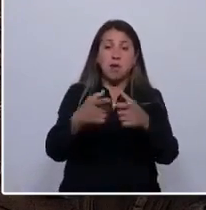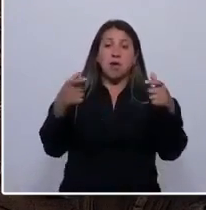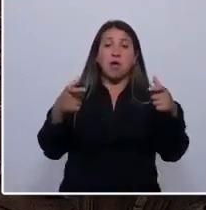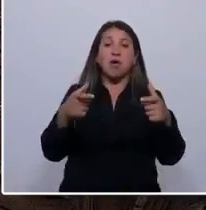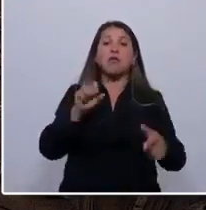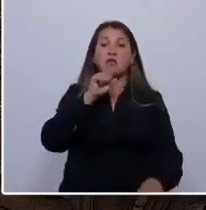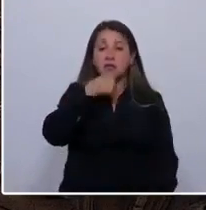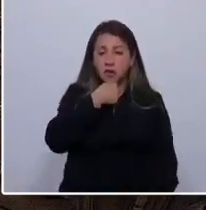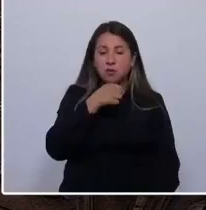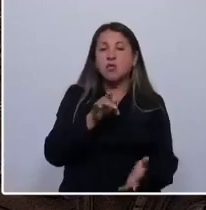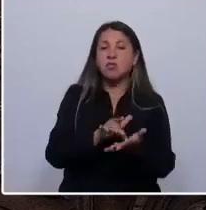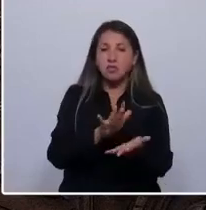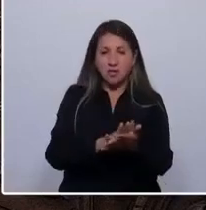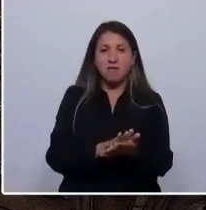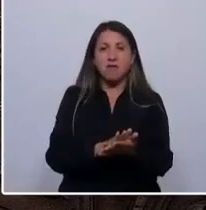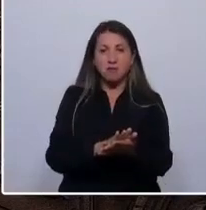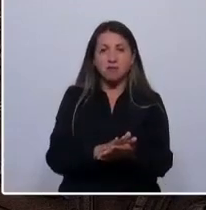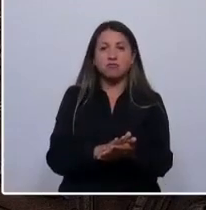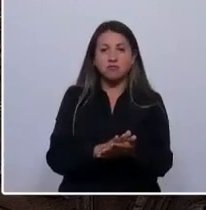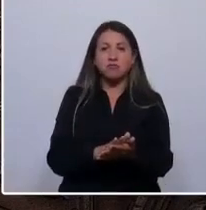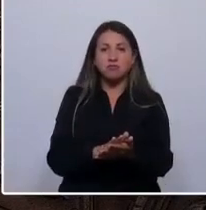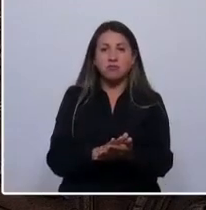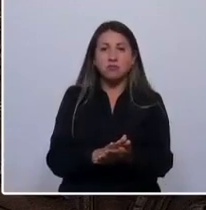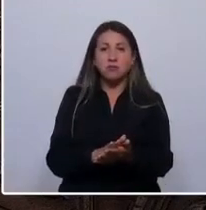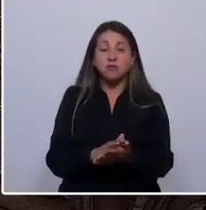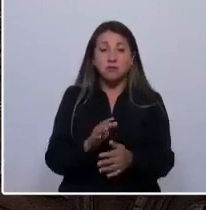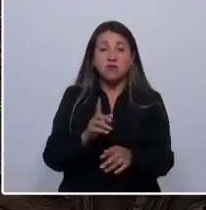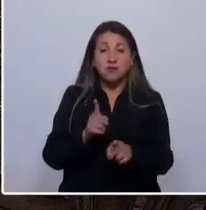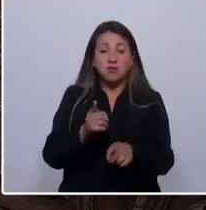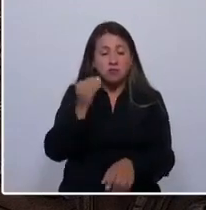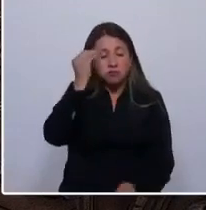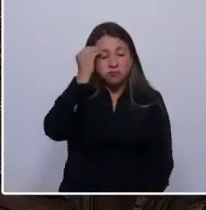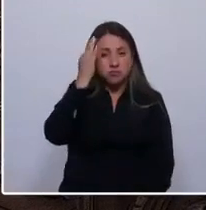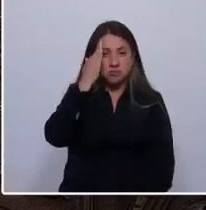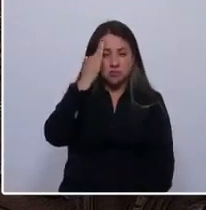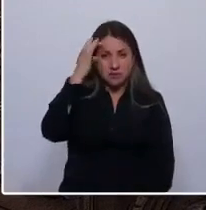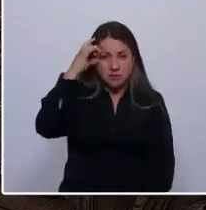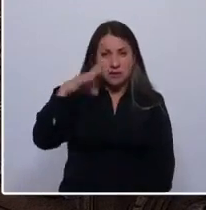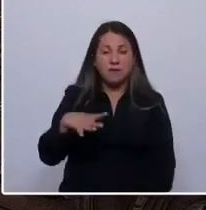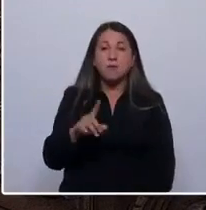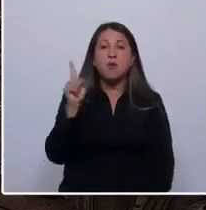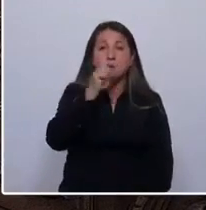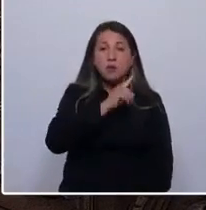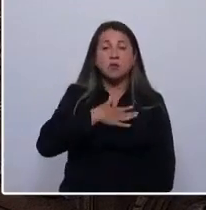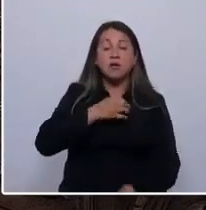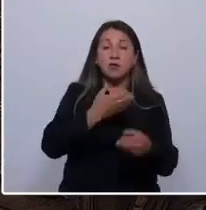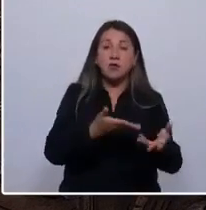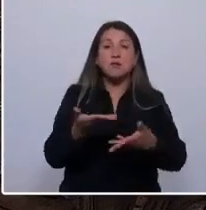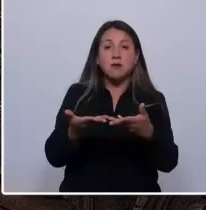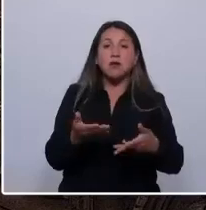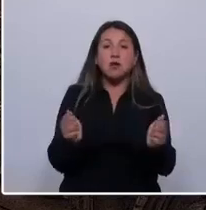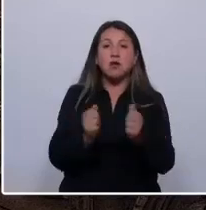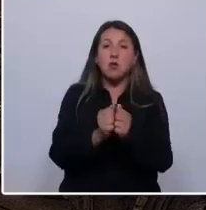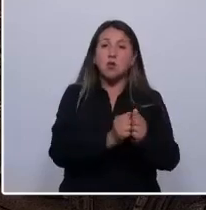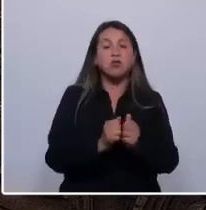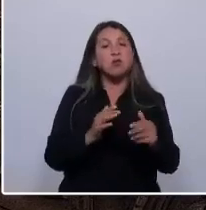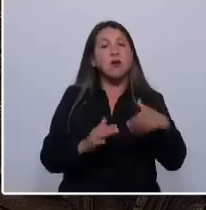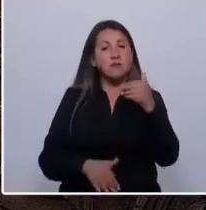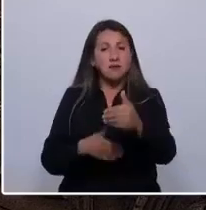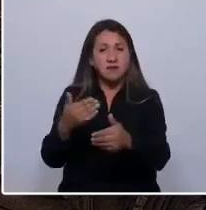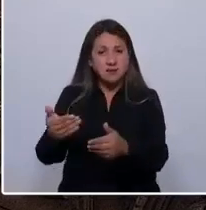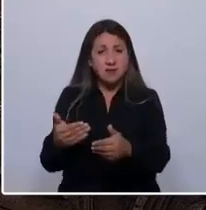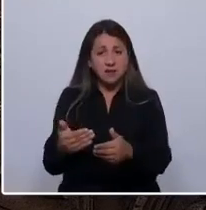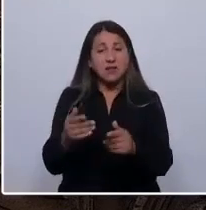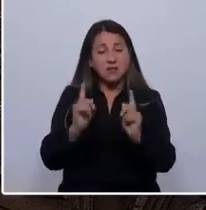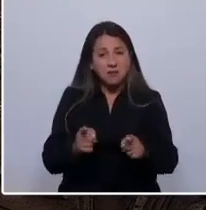una deuda que tenemos y debemos tenerla presente. Por último, quiero invitarlos juntos a avanzar, que seamos